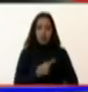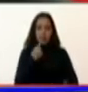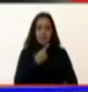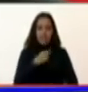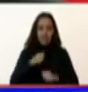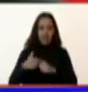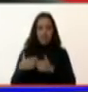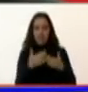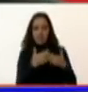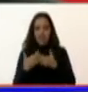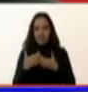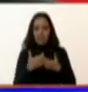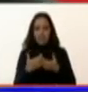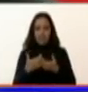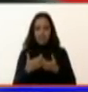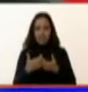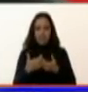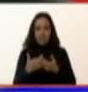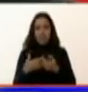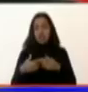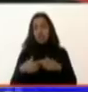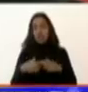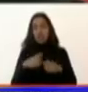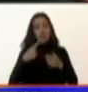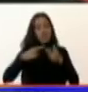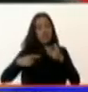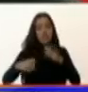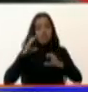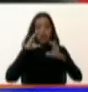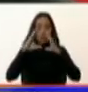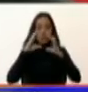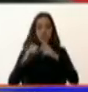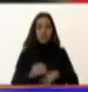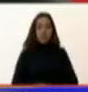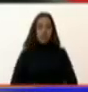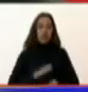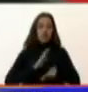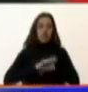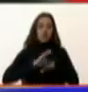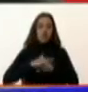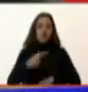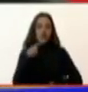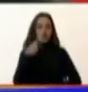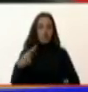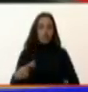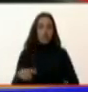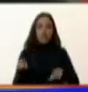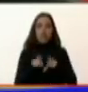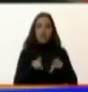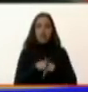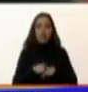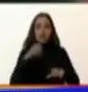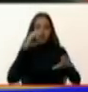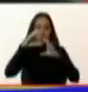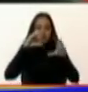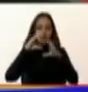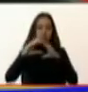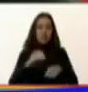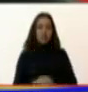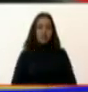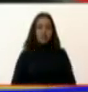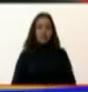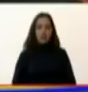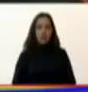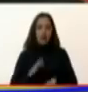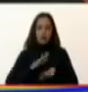batalla principal es la batalla mediática, porque la política es mediática, porque